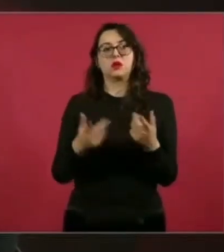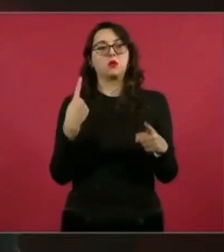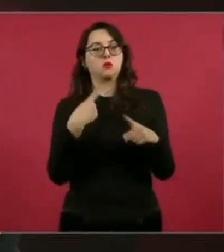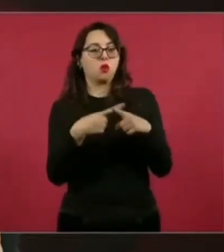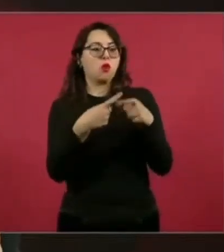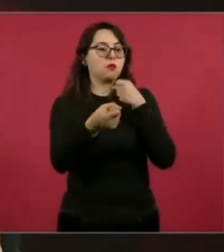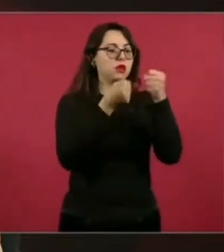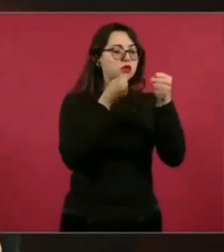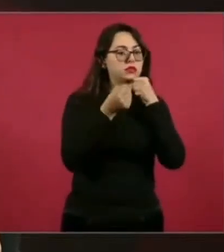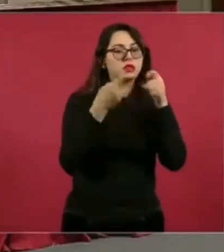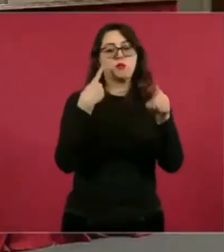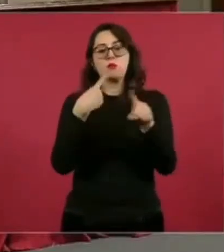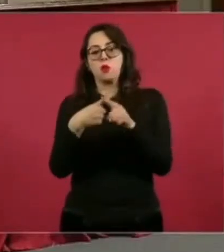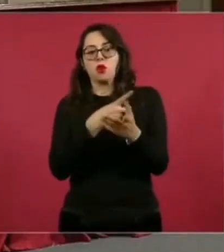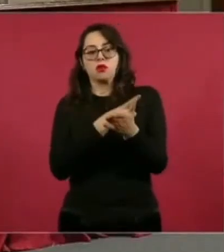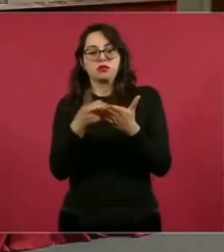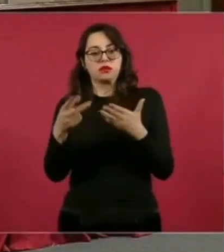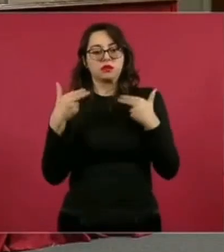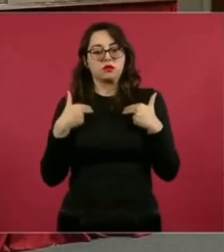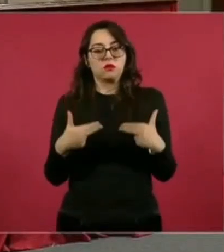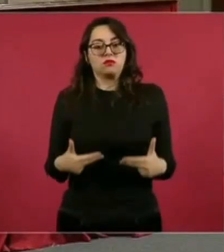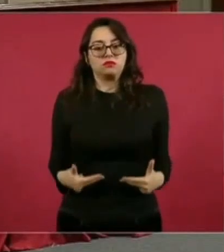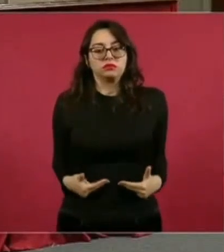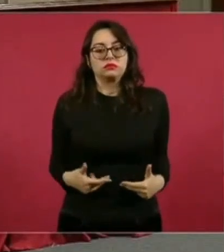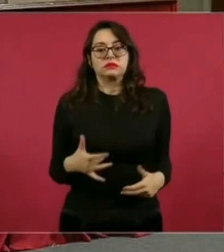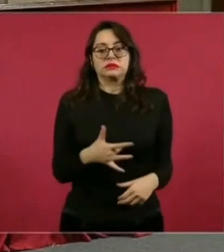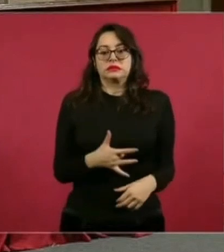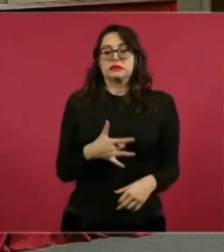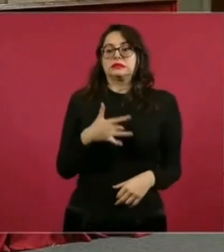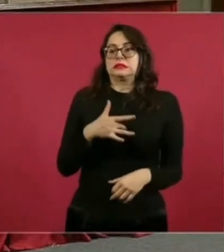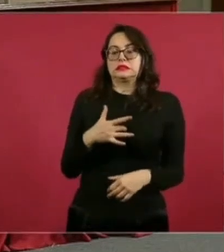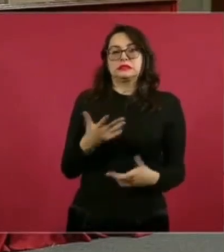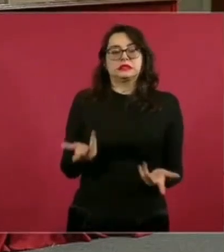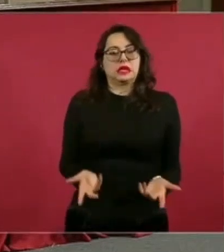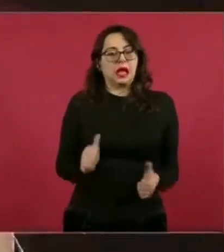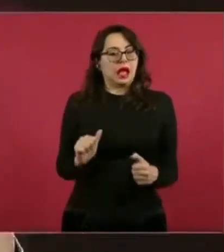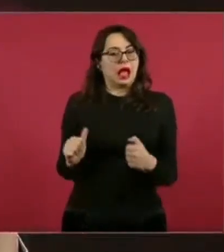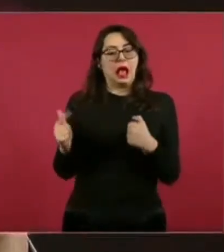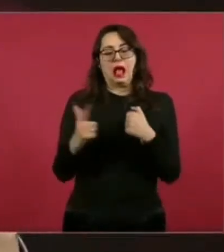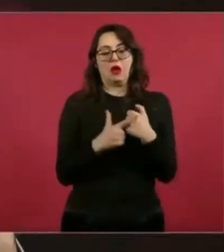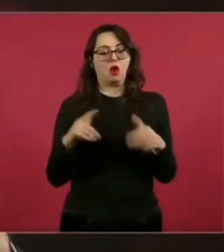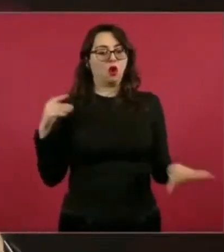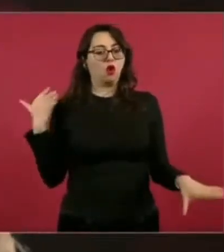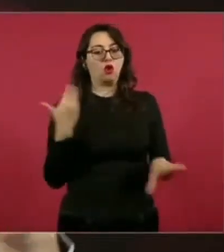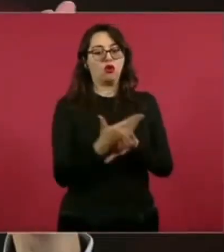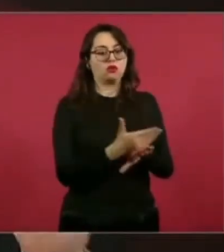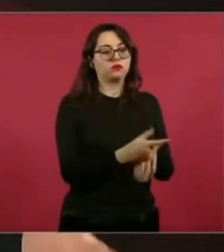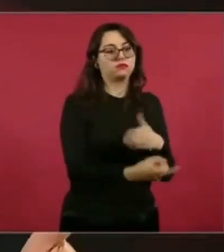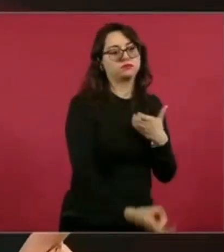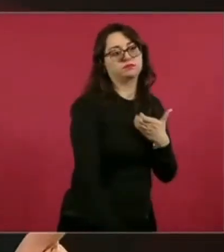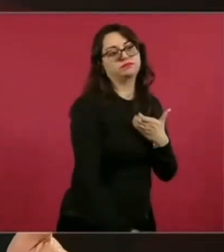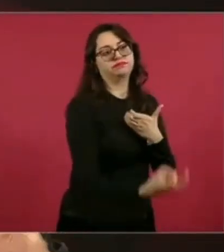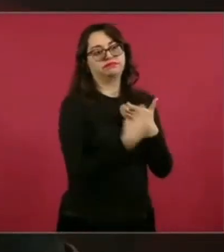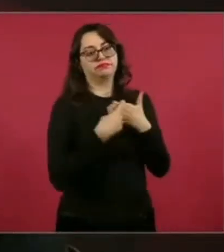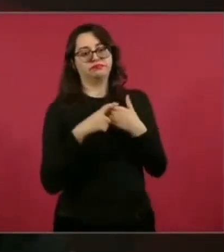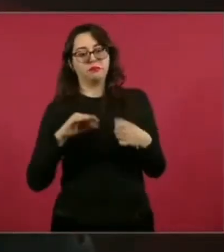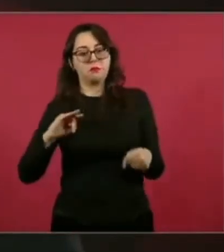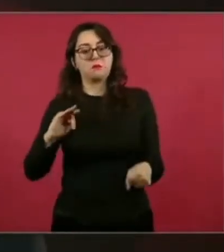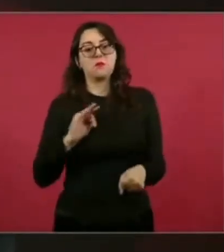periodistas que han sufrido alguna agresión, amenaza o situación de violencia al ejercer su labor, ya sea de